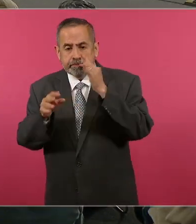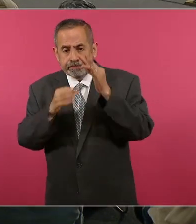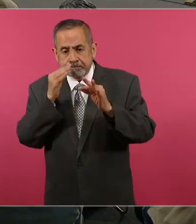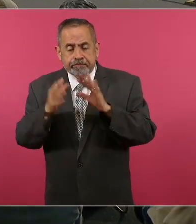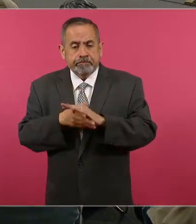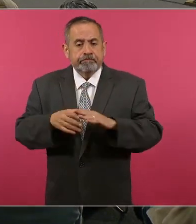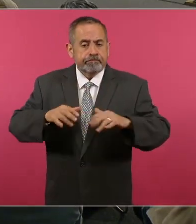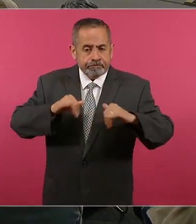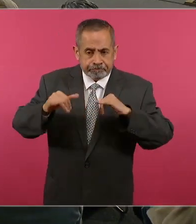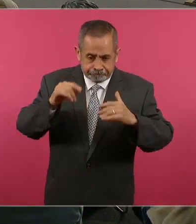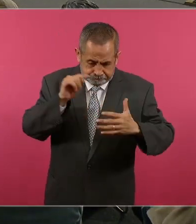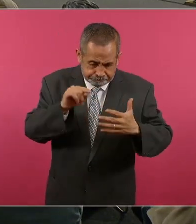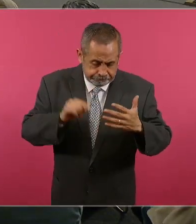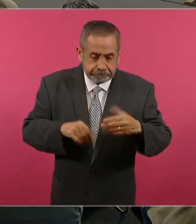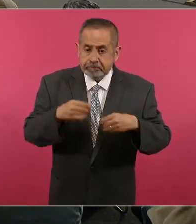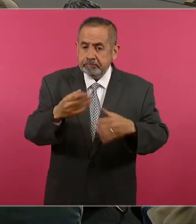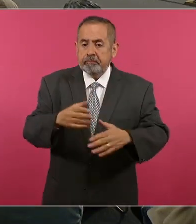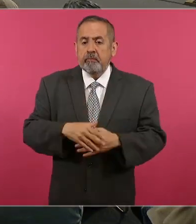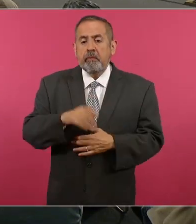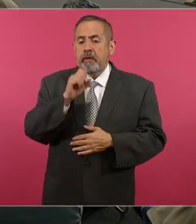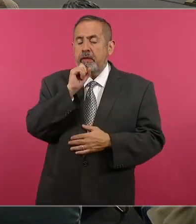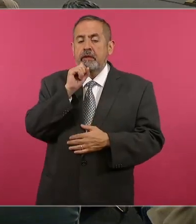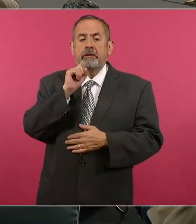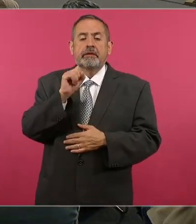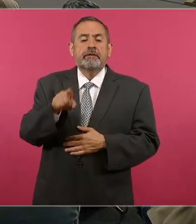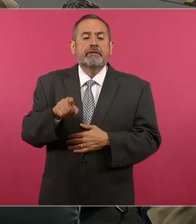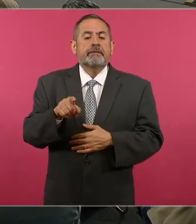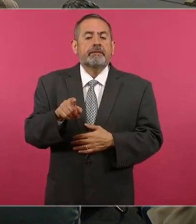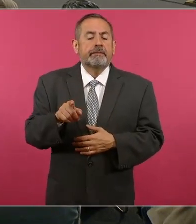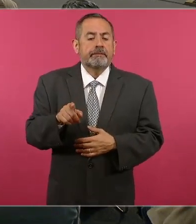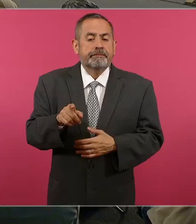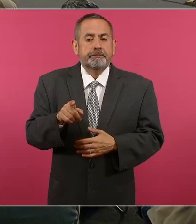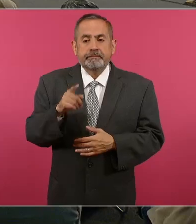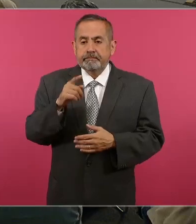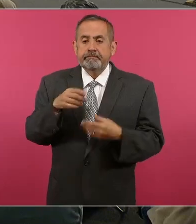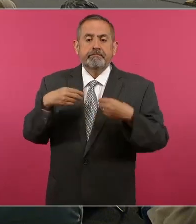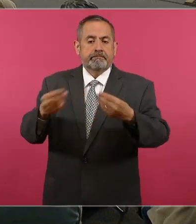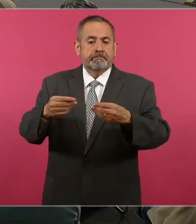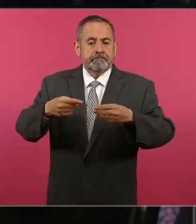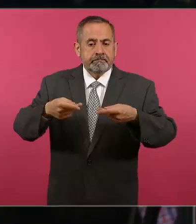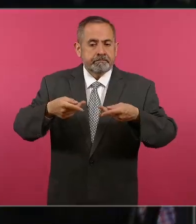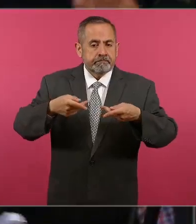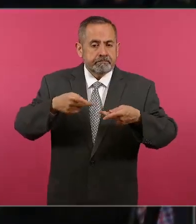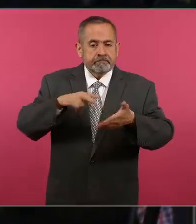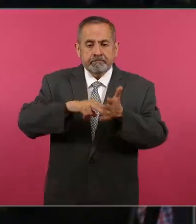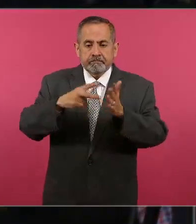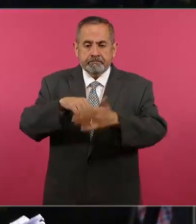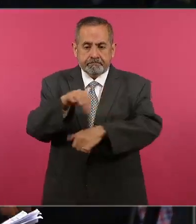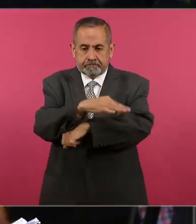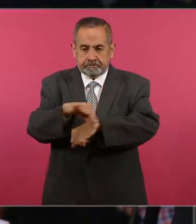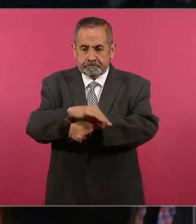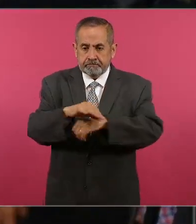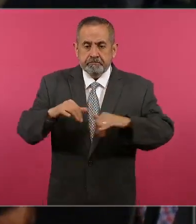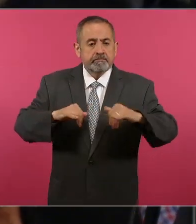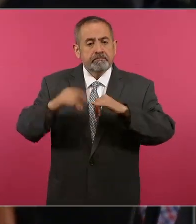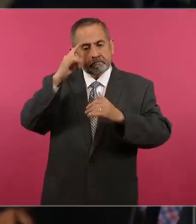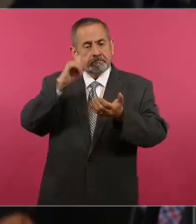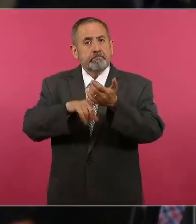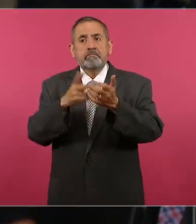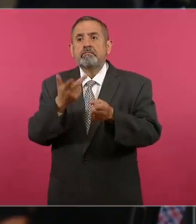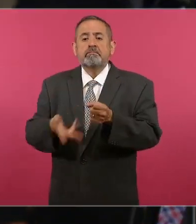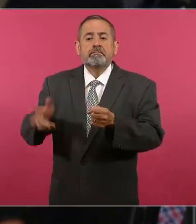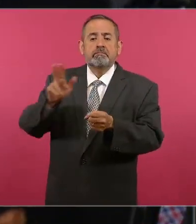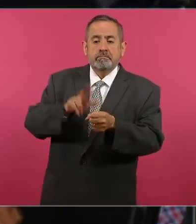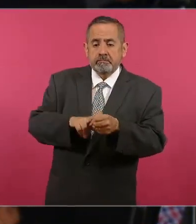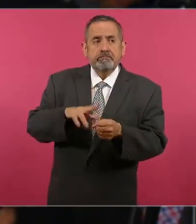unos planos. Y también le mandaron los planos para el hospital general, ya hay lugar. Solamente